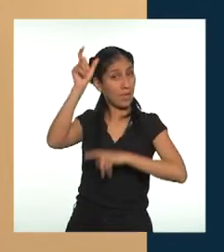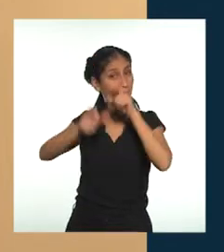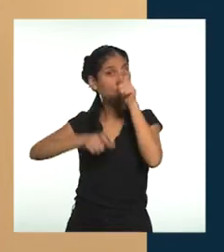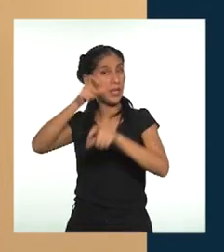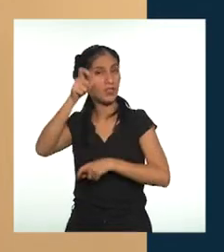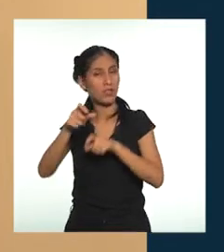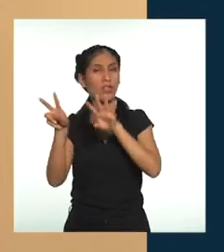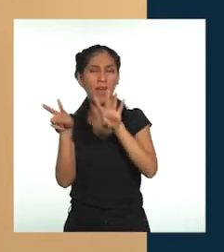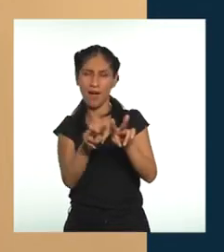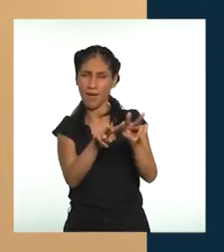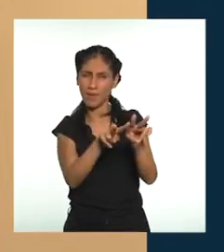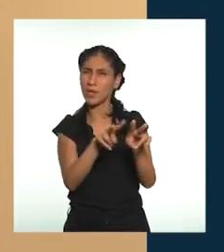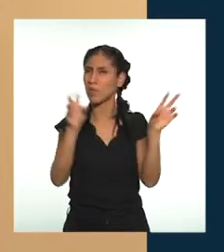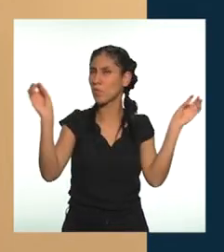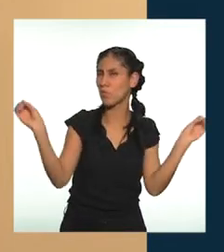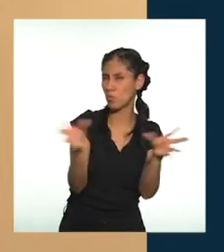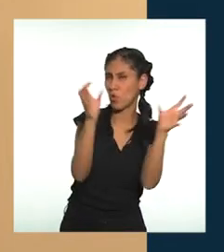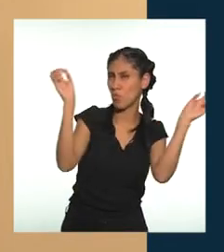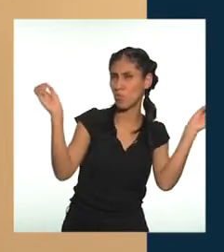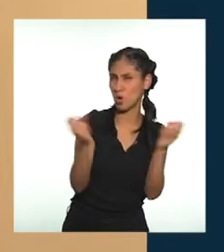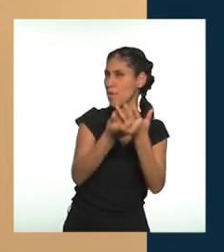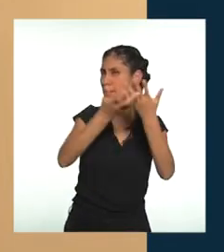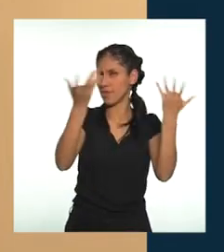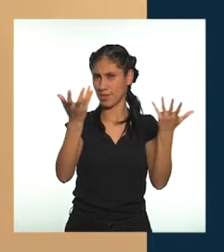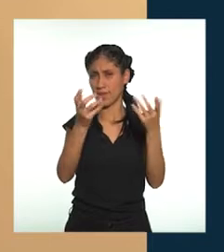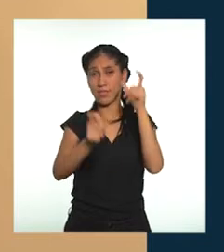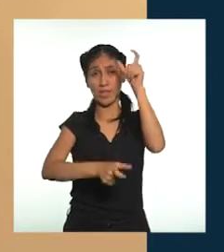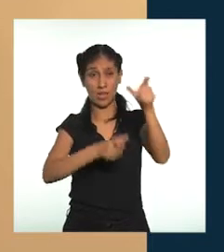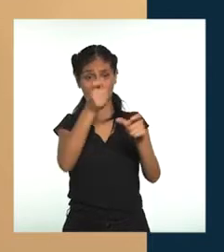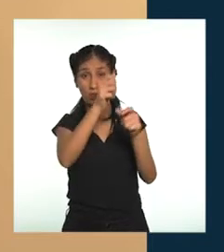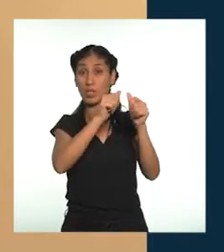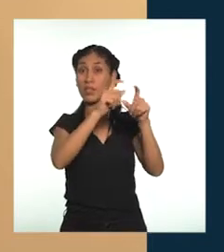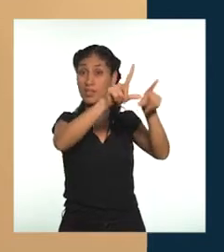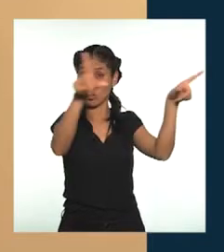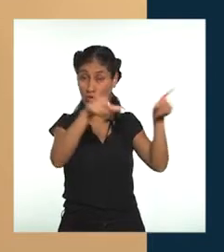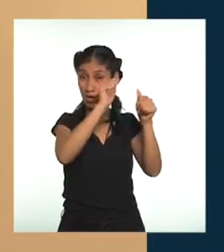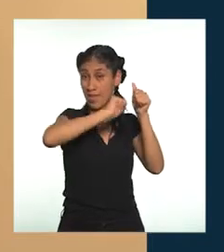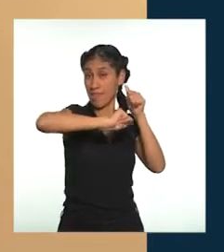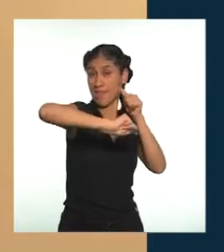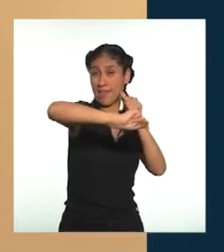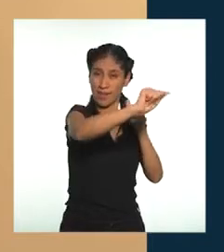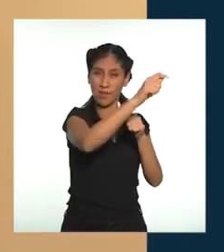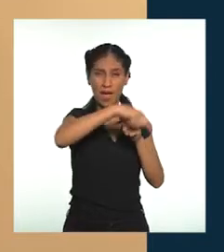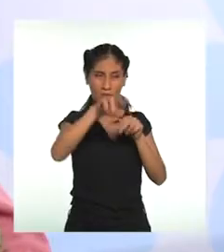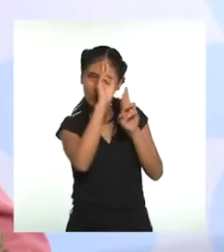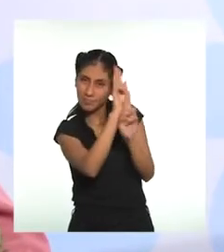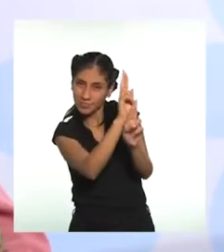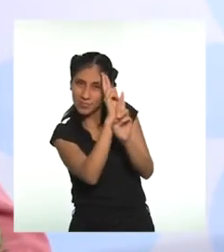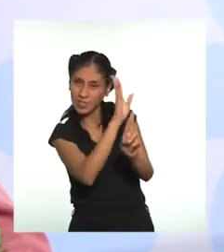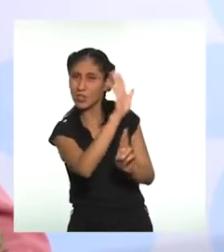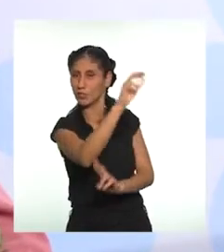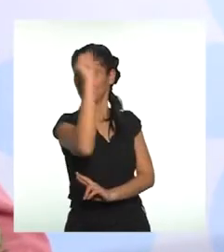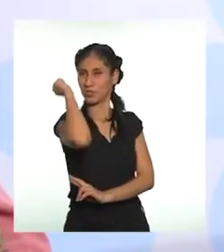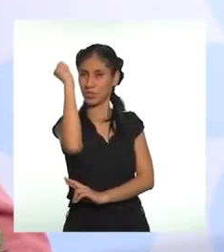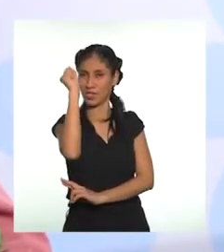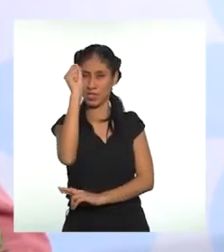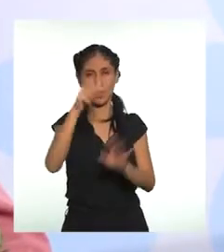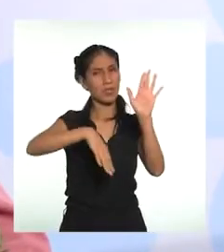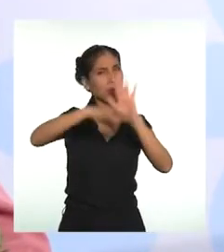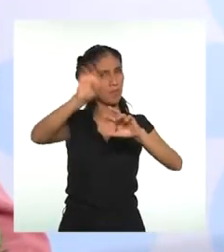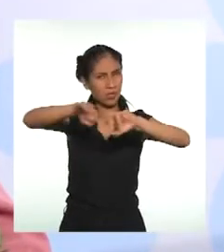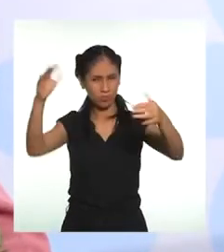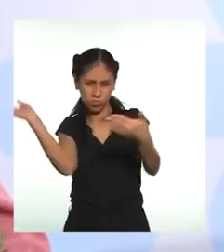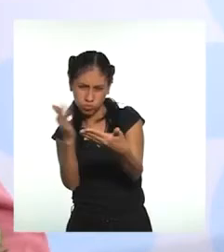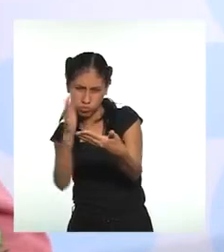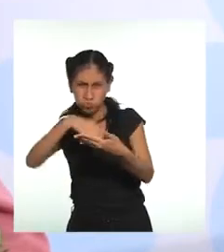el mundo promueven el reconocimiento de los derechos de estas poblaciones. Mientras más indago, me